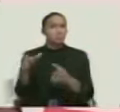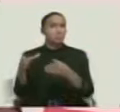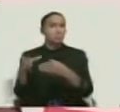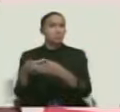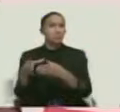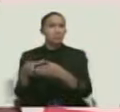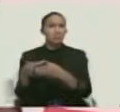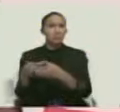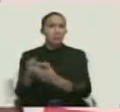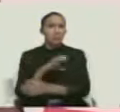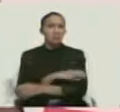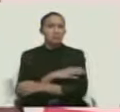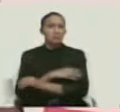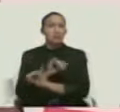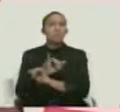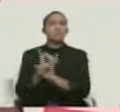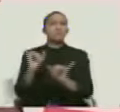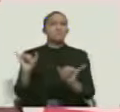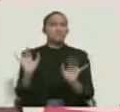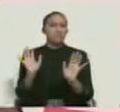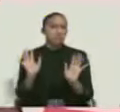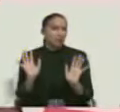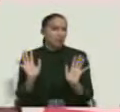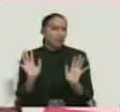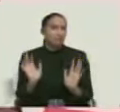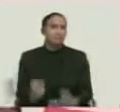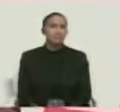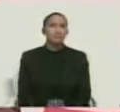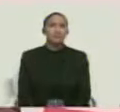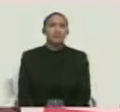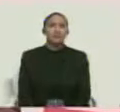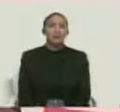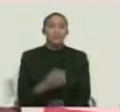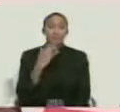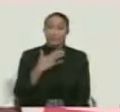Estos días yo dije que para muchos, si yo fuese opositor,